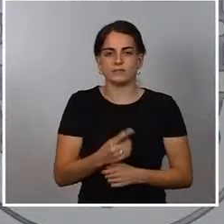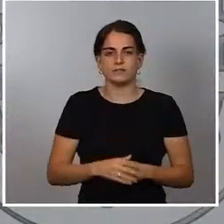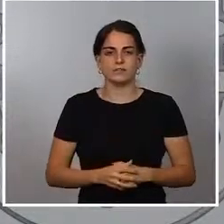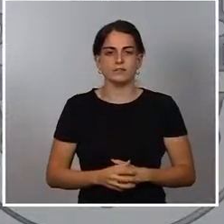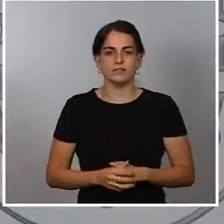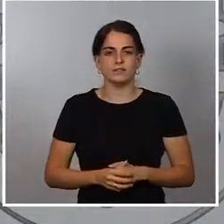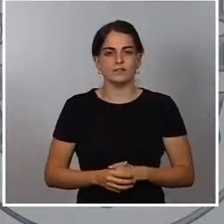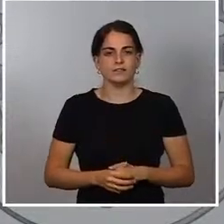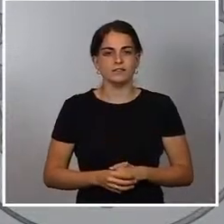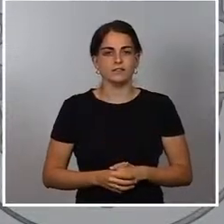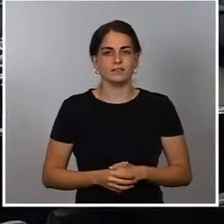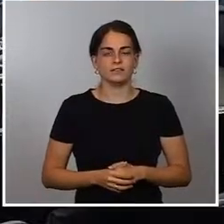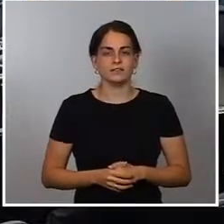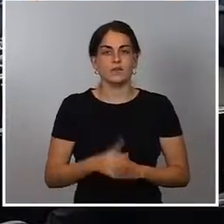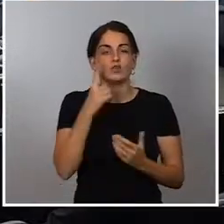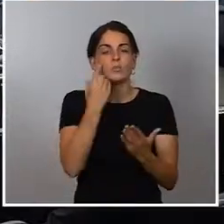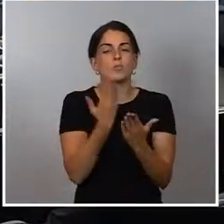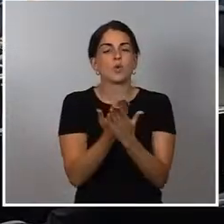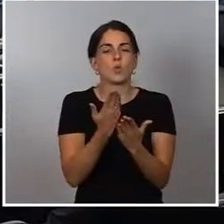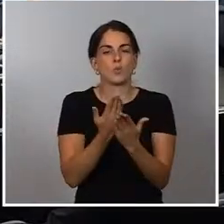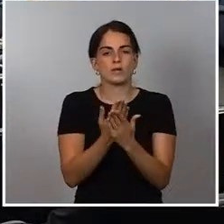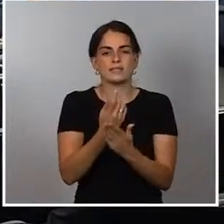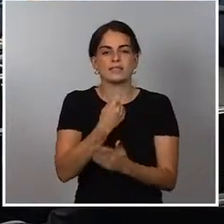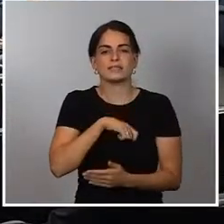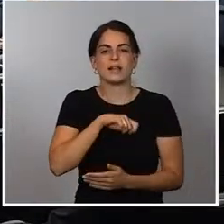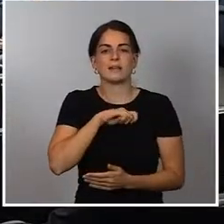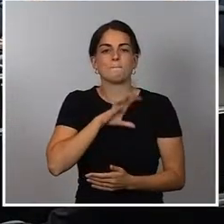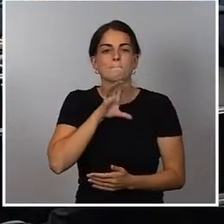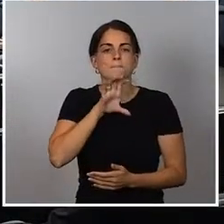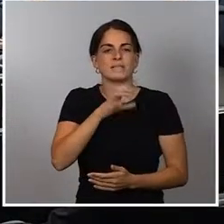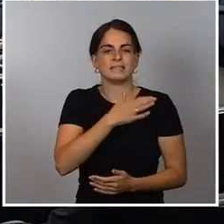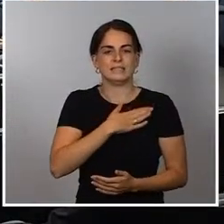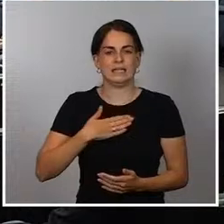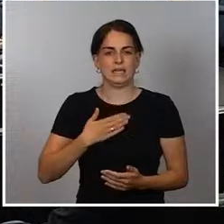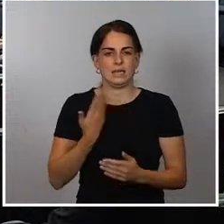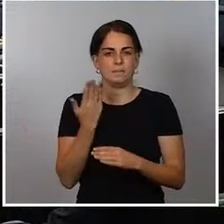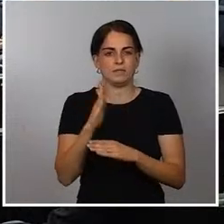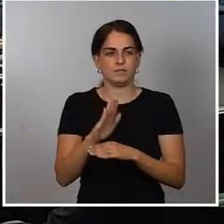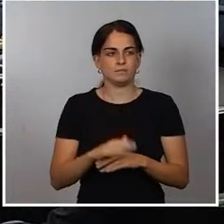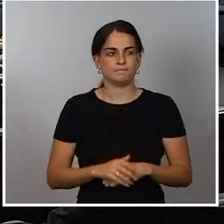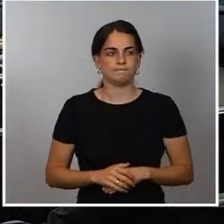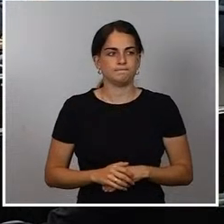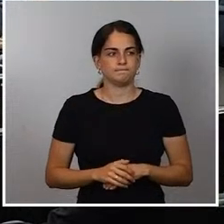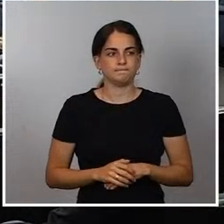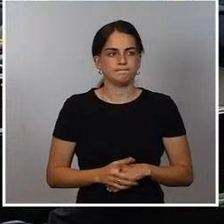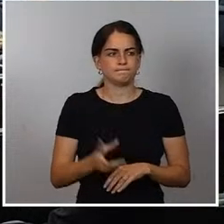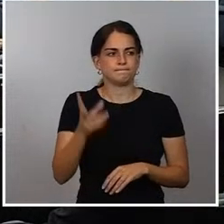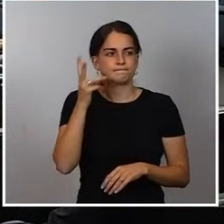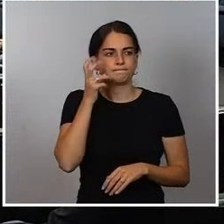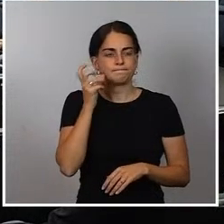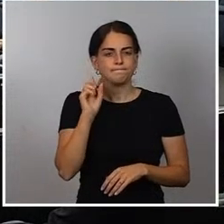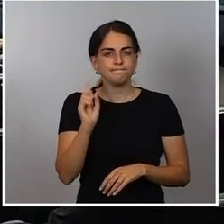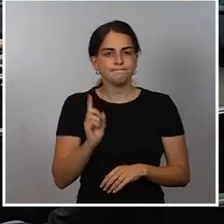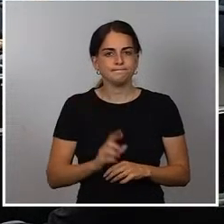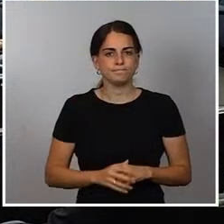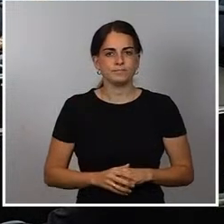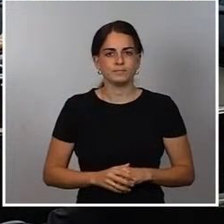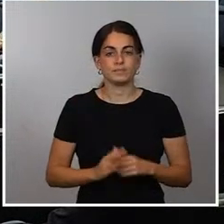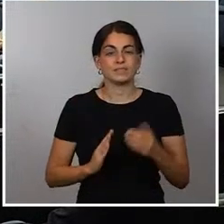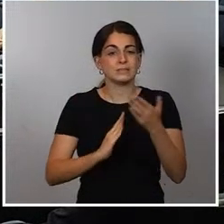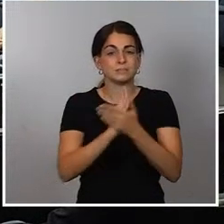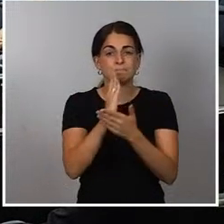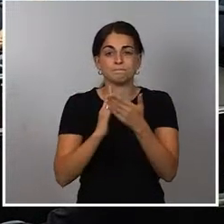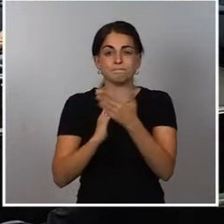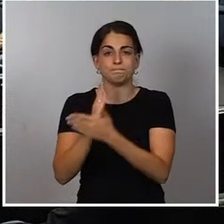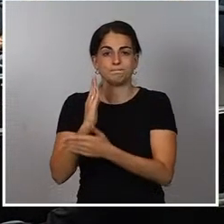una propuesta de país nada no se te corta clara se puede